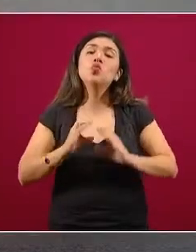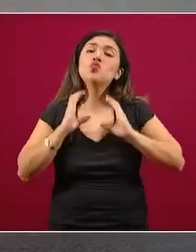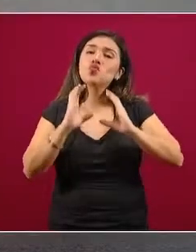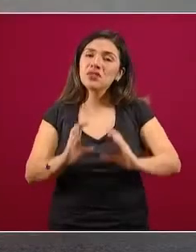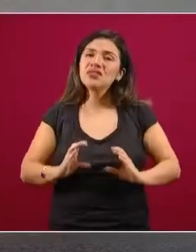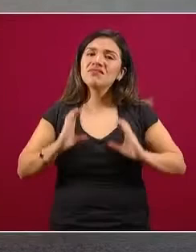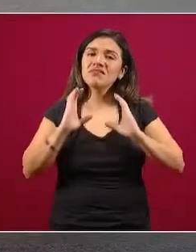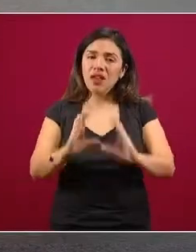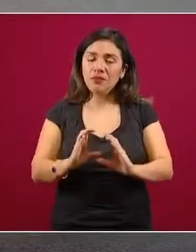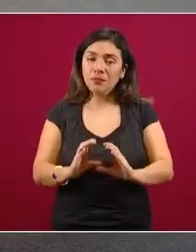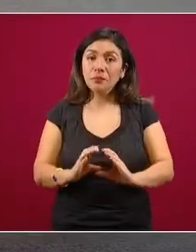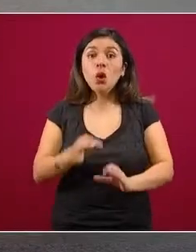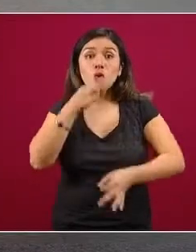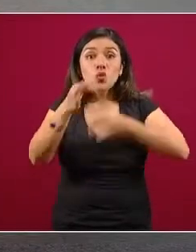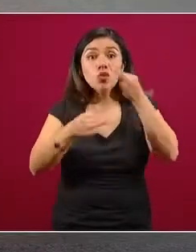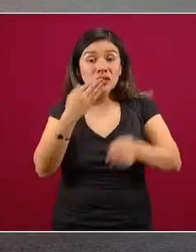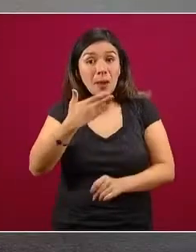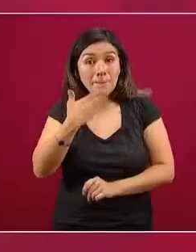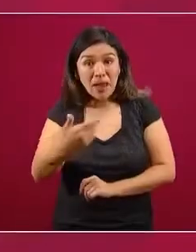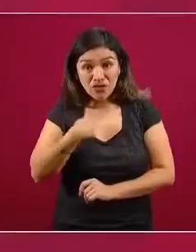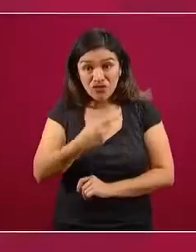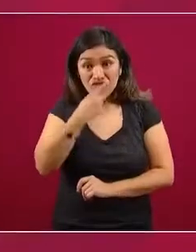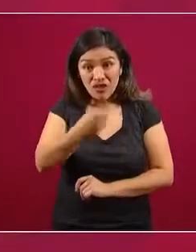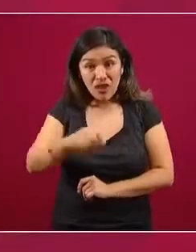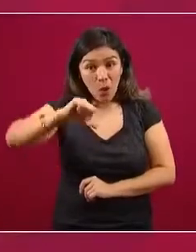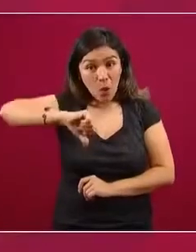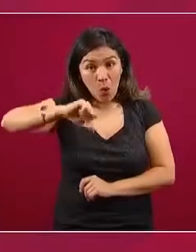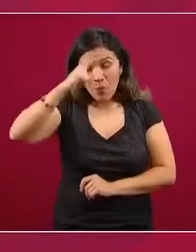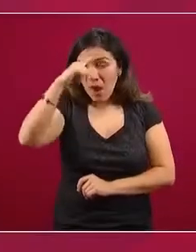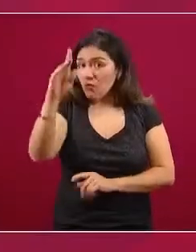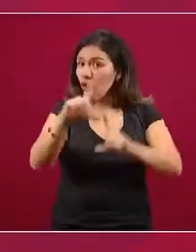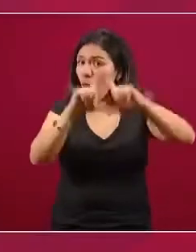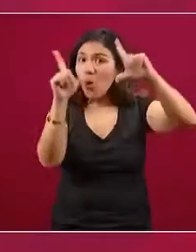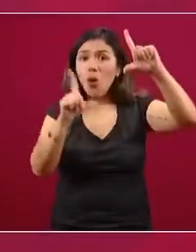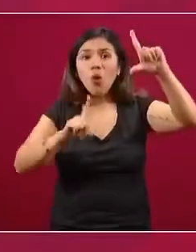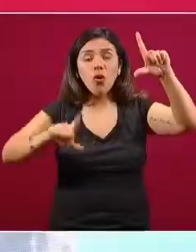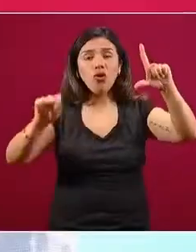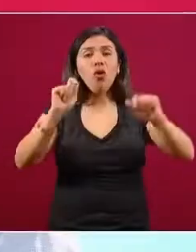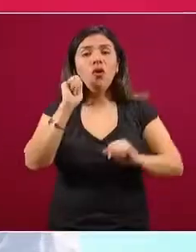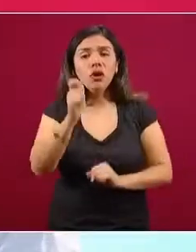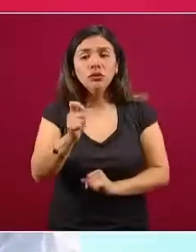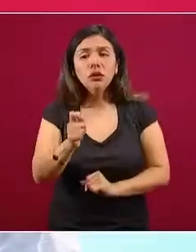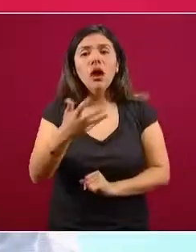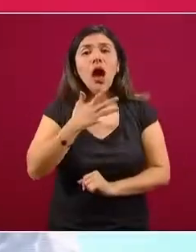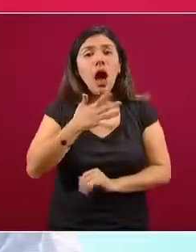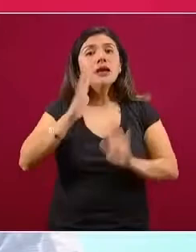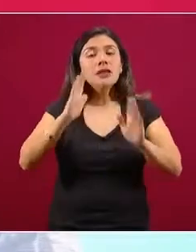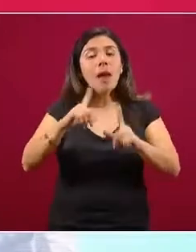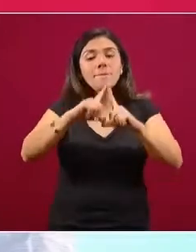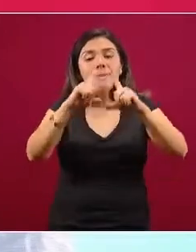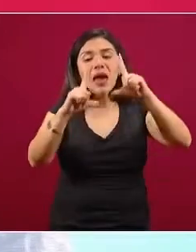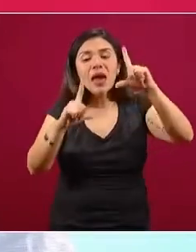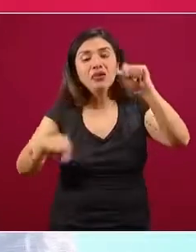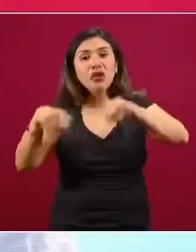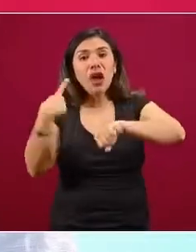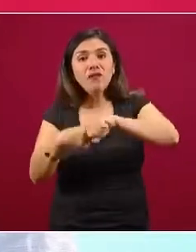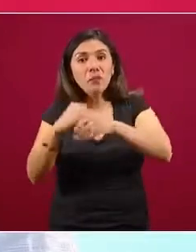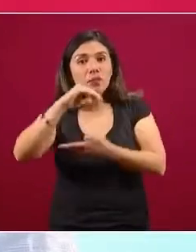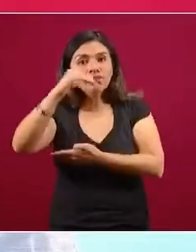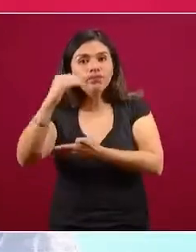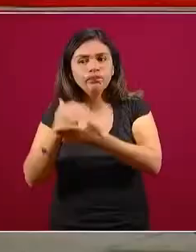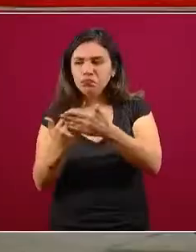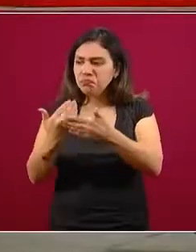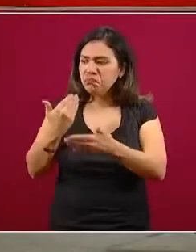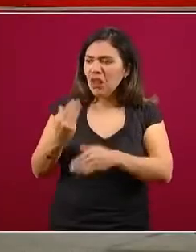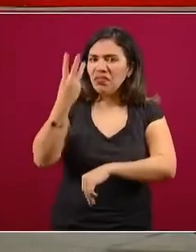cautela. La buena noticia que damos hoy, y esto aplica para todo el país, de que está disminuyendo la epidemia ya desde